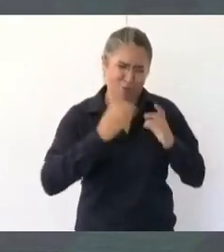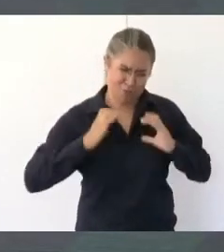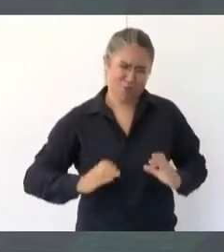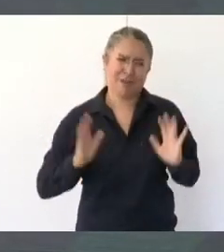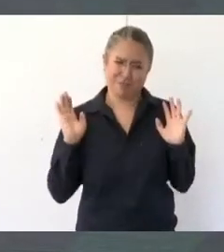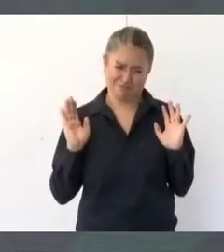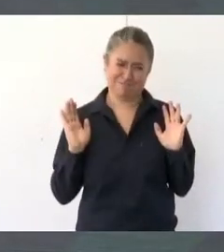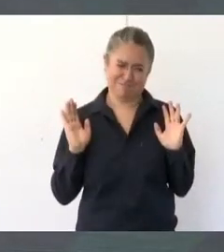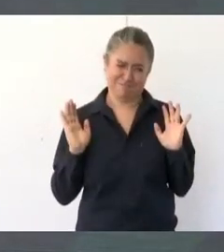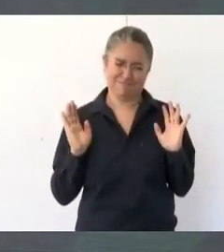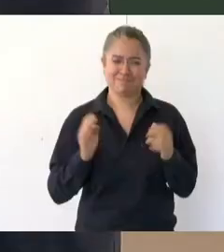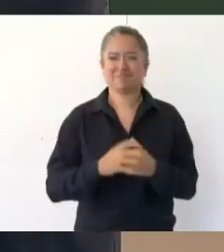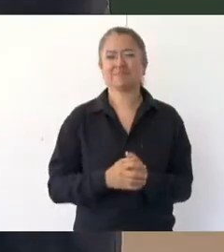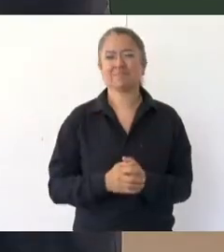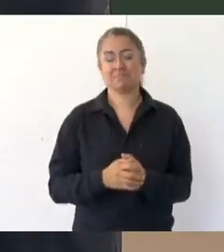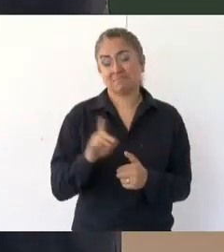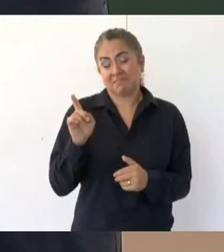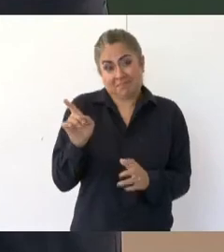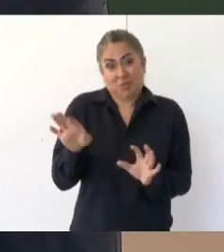cumplieron, ahora están